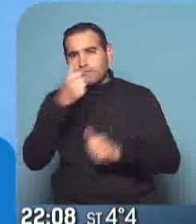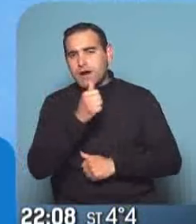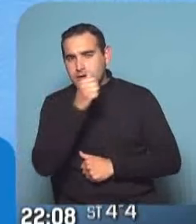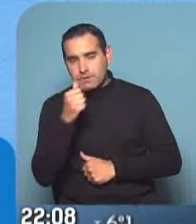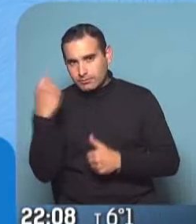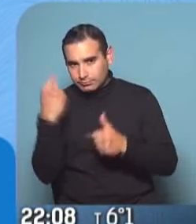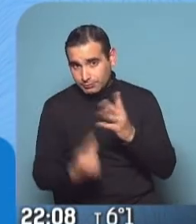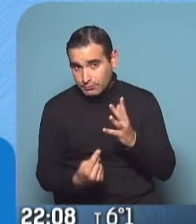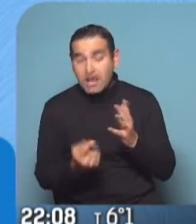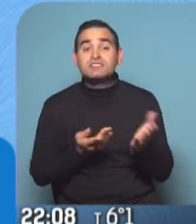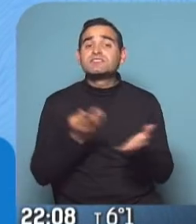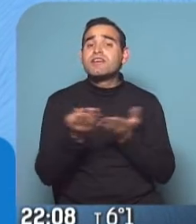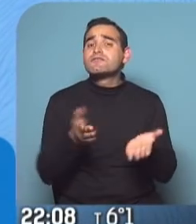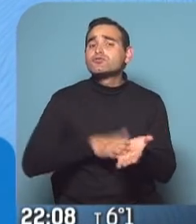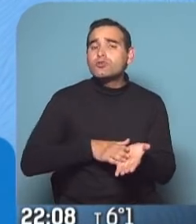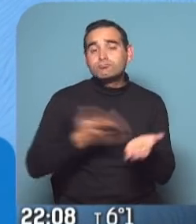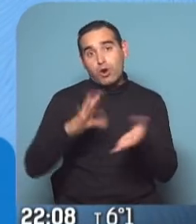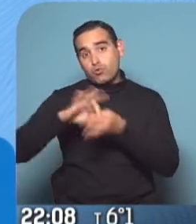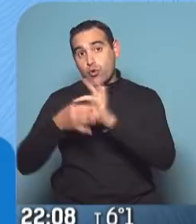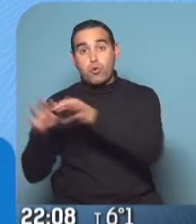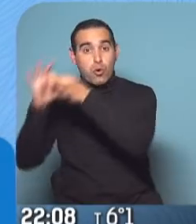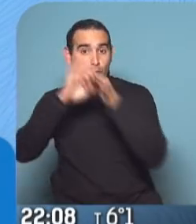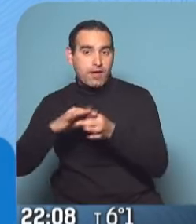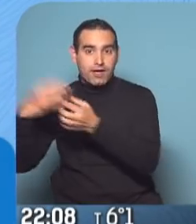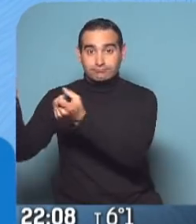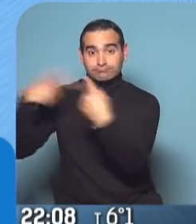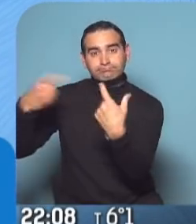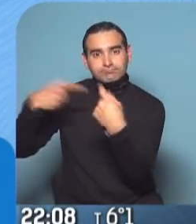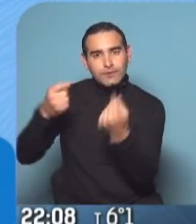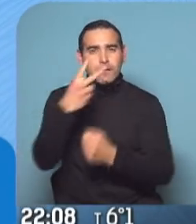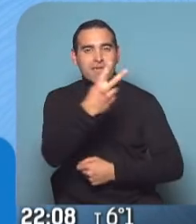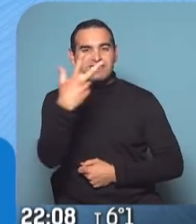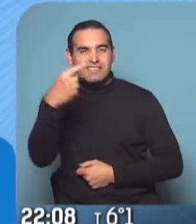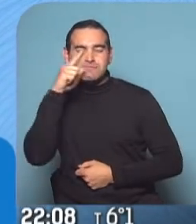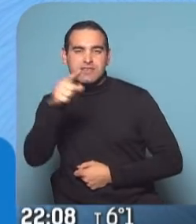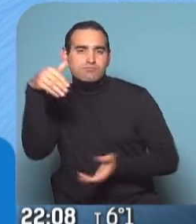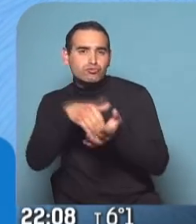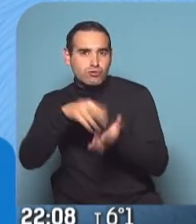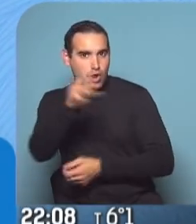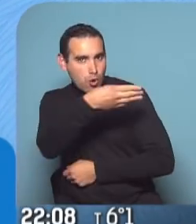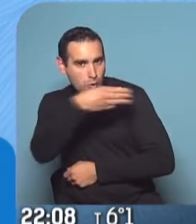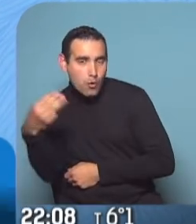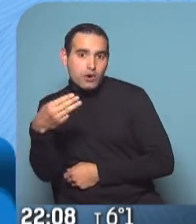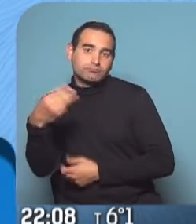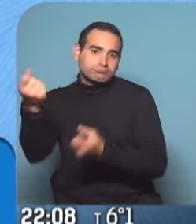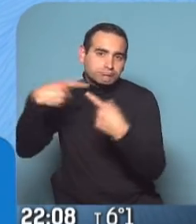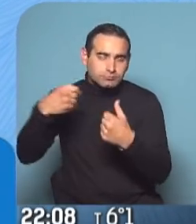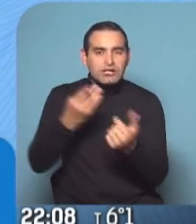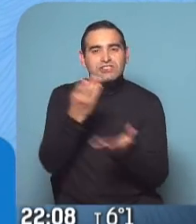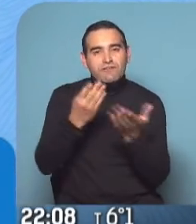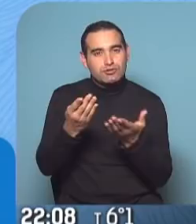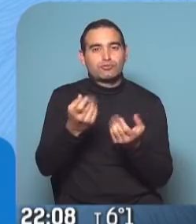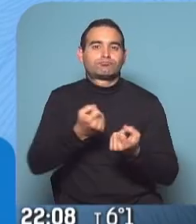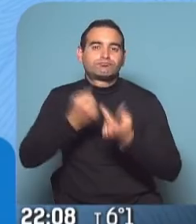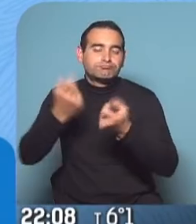En términos de servicios, la Unión Europea exportó al Mercosur por 23.000 millones de euros e importó servicios del bloque